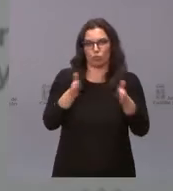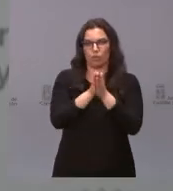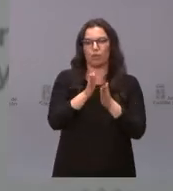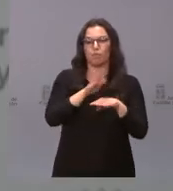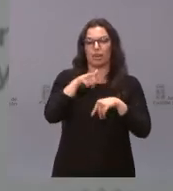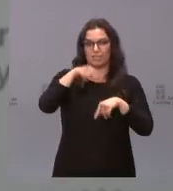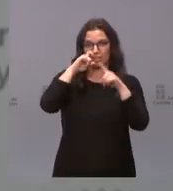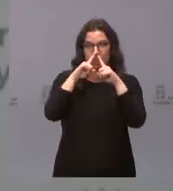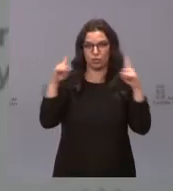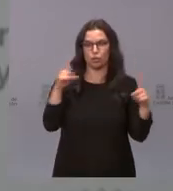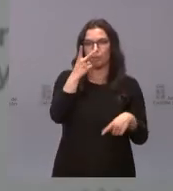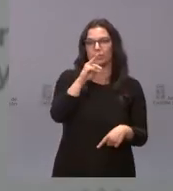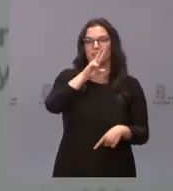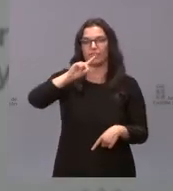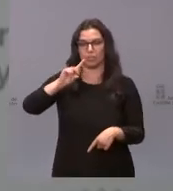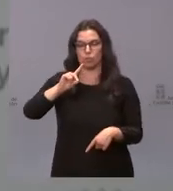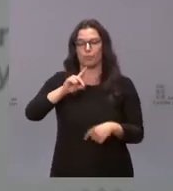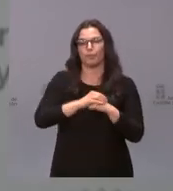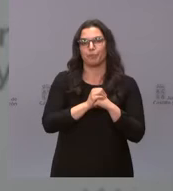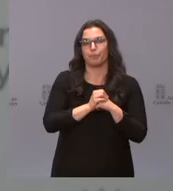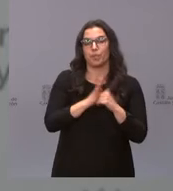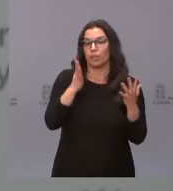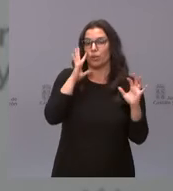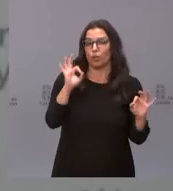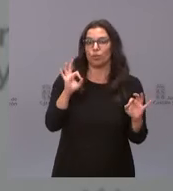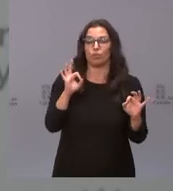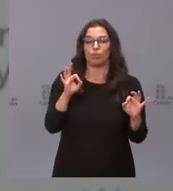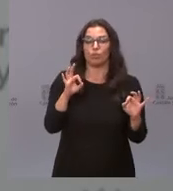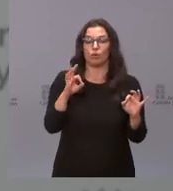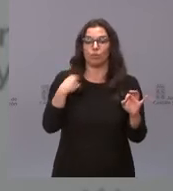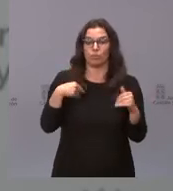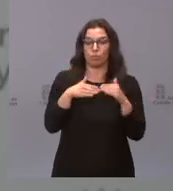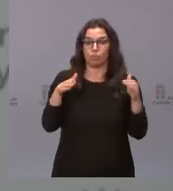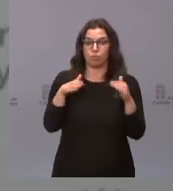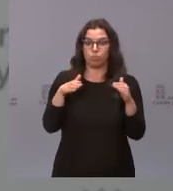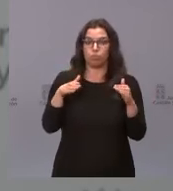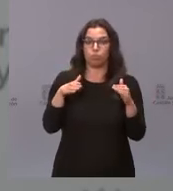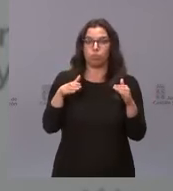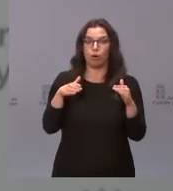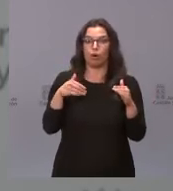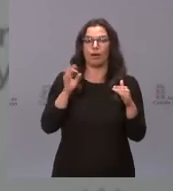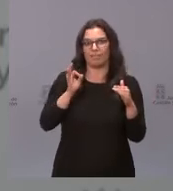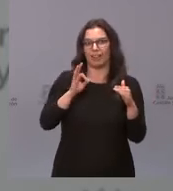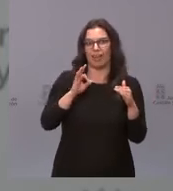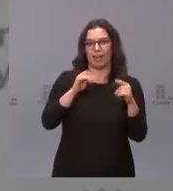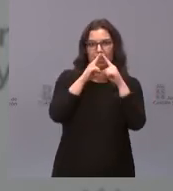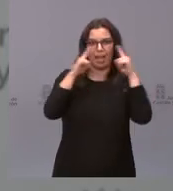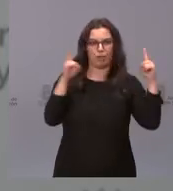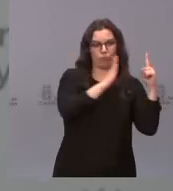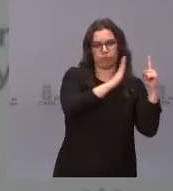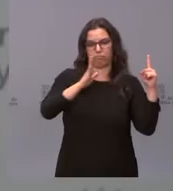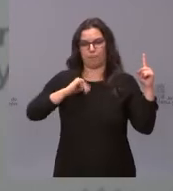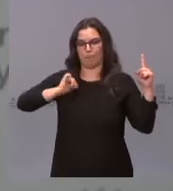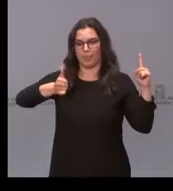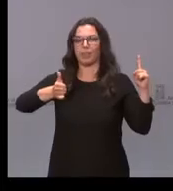ejercicio 2021 que lógicamente en la entrada en vigo se produce ya una vez iniciado el ejercicio el importe calculado es de